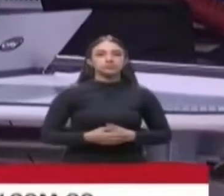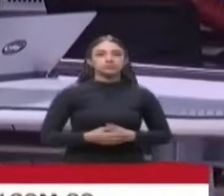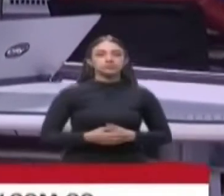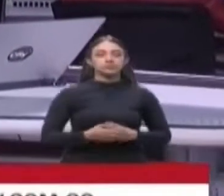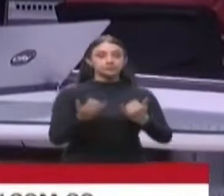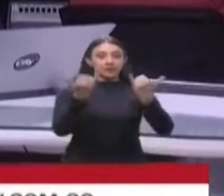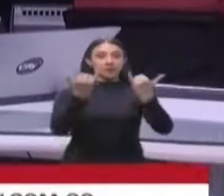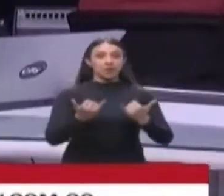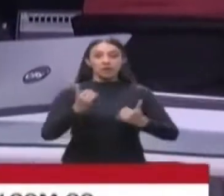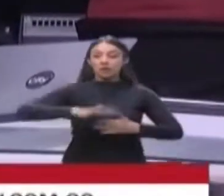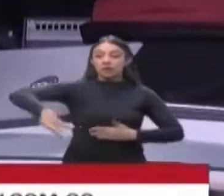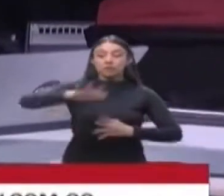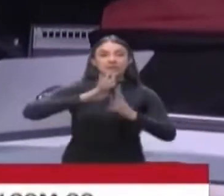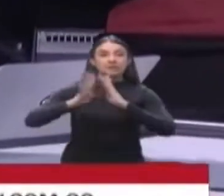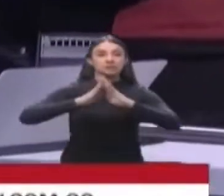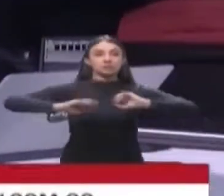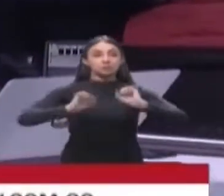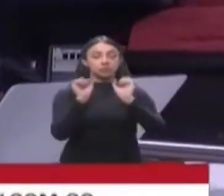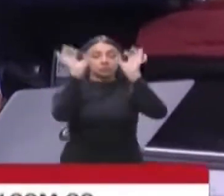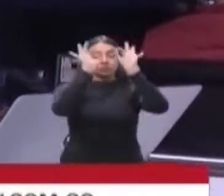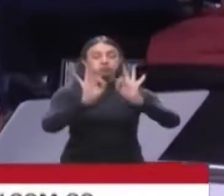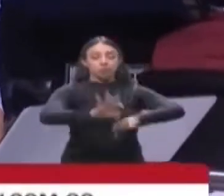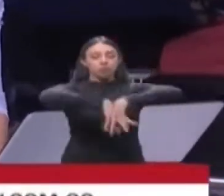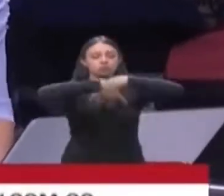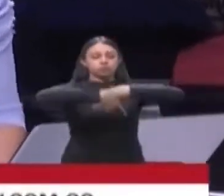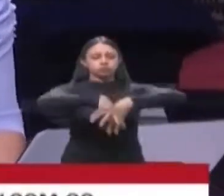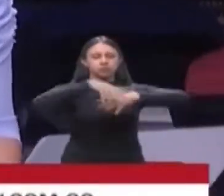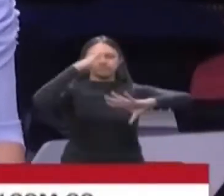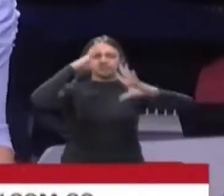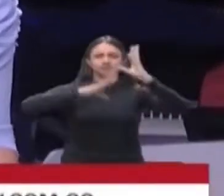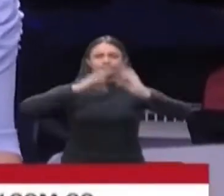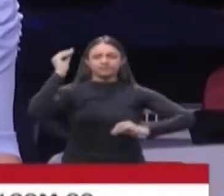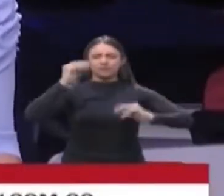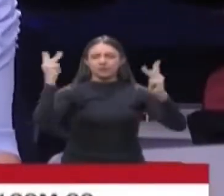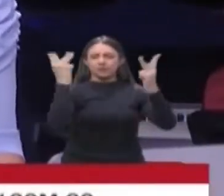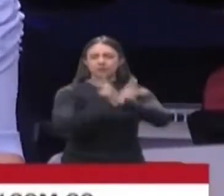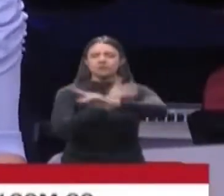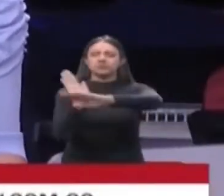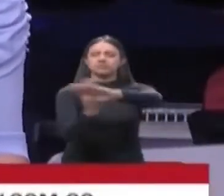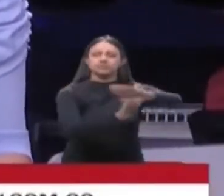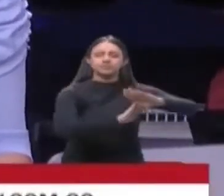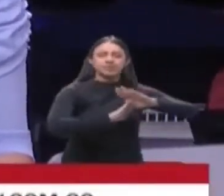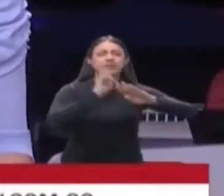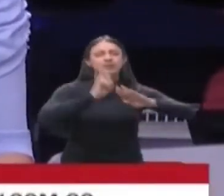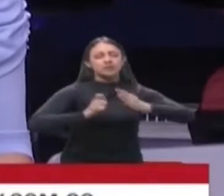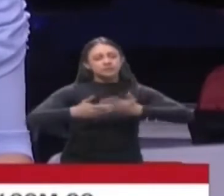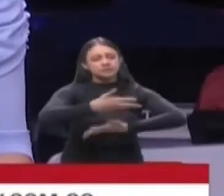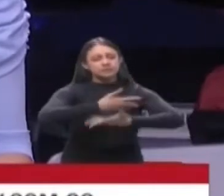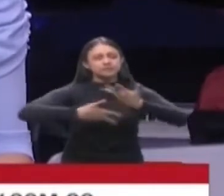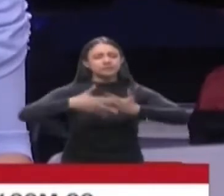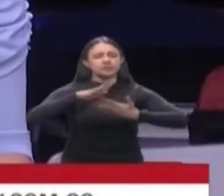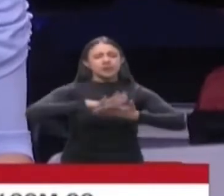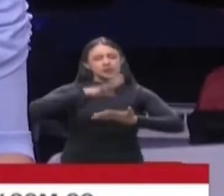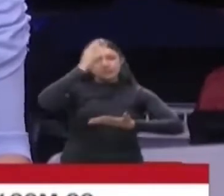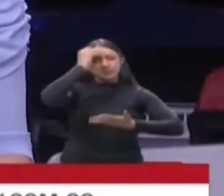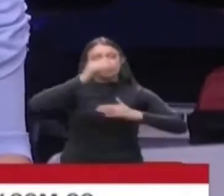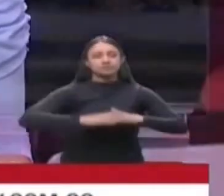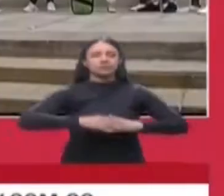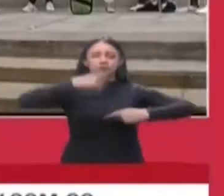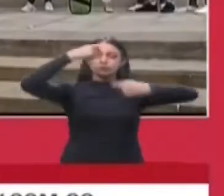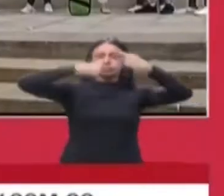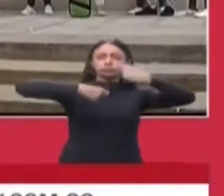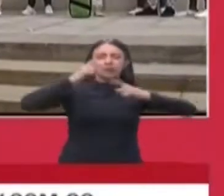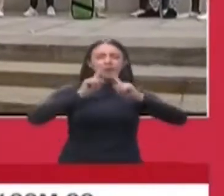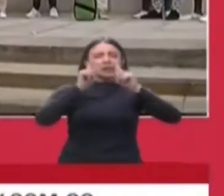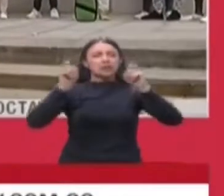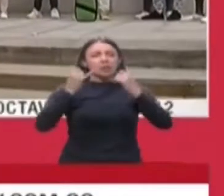Bien, y a esta hora por el centro de Bogotá se realiza una marcha para rechazar la violencia y hacer un llamado a la tolerancia. ¿Qué cifras se han conocido frente a esta